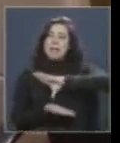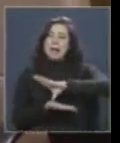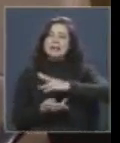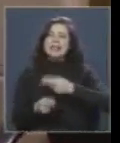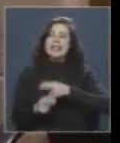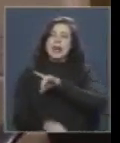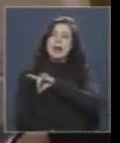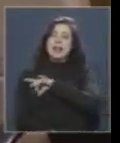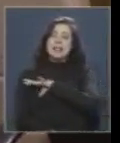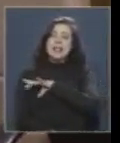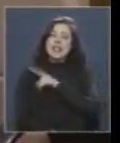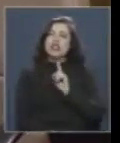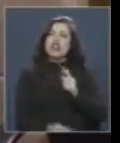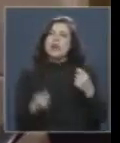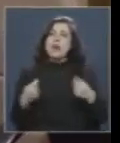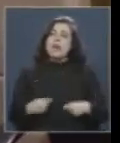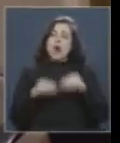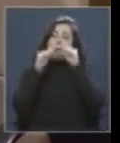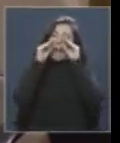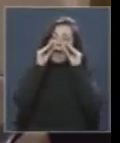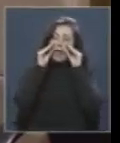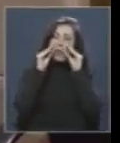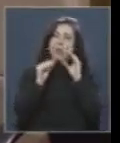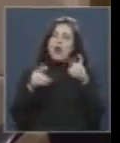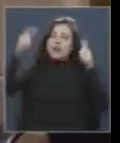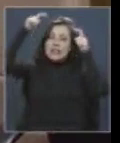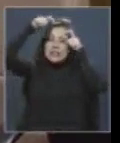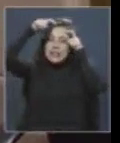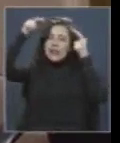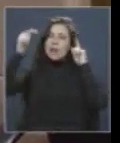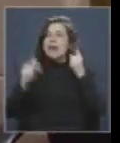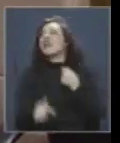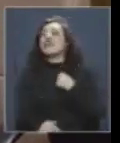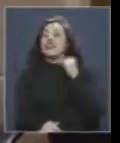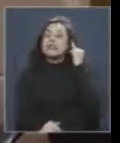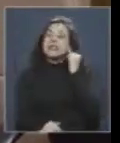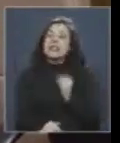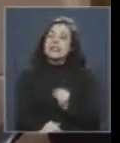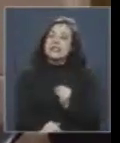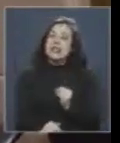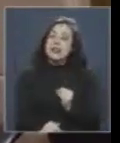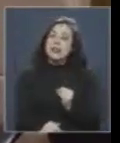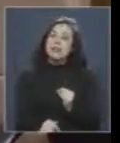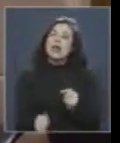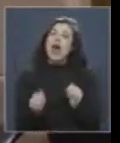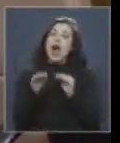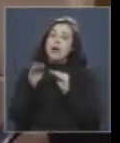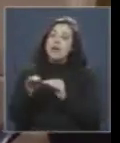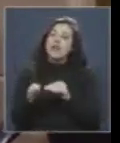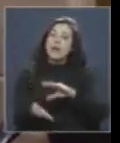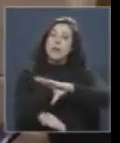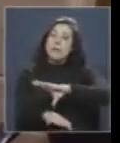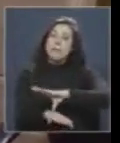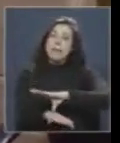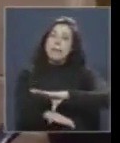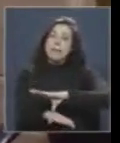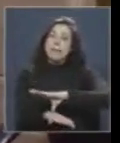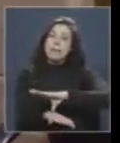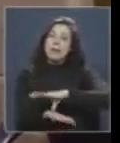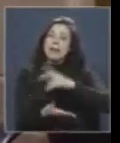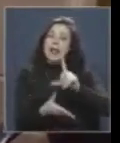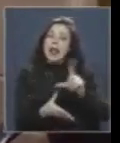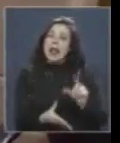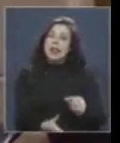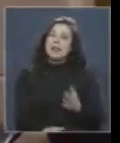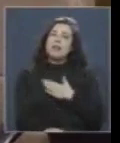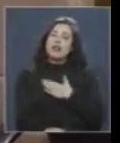llamado Chile. No me pongo ni la de Maduro ni la de Chávez, pero estoy siempre al lado de un pueblo, al lado de un país